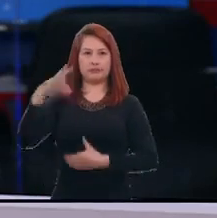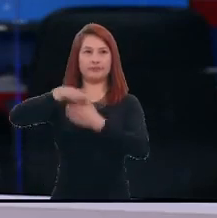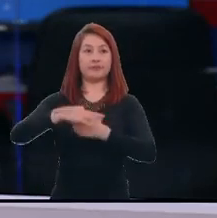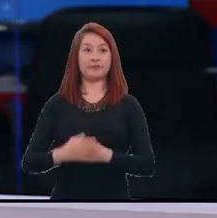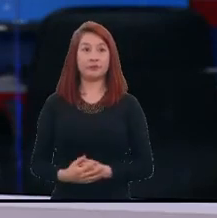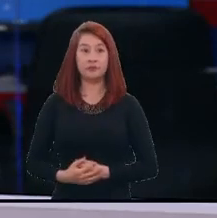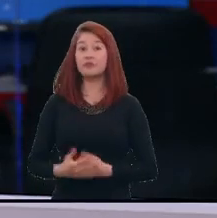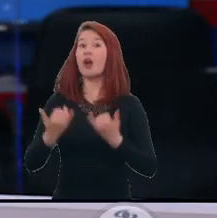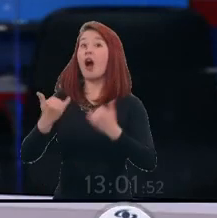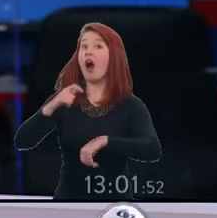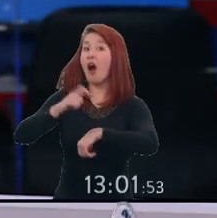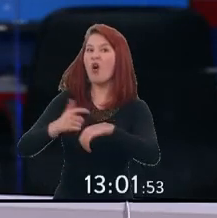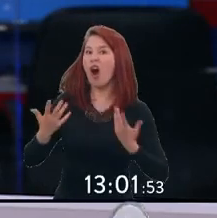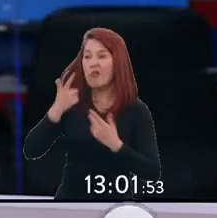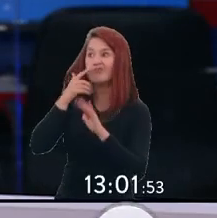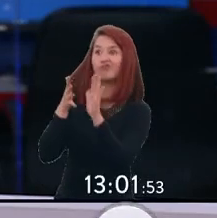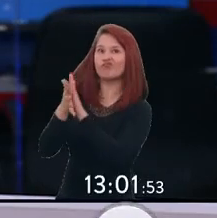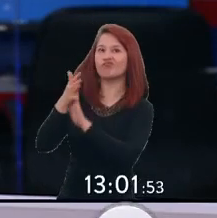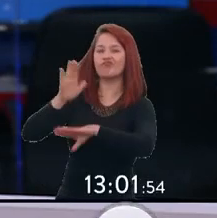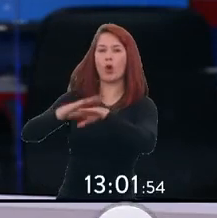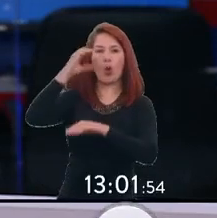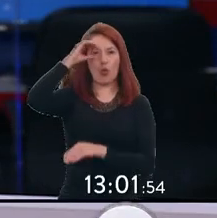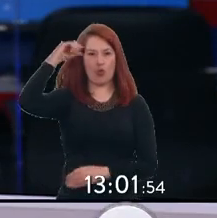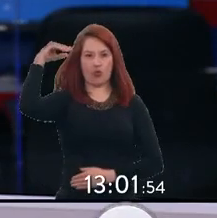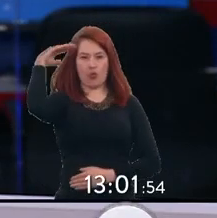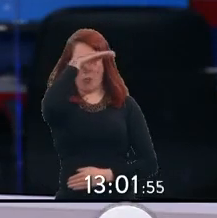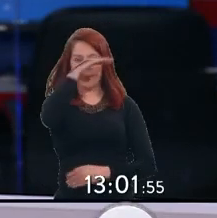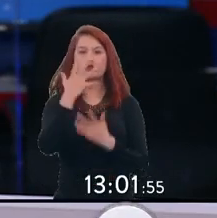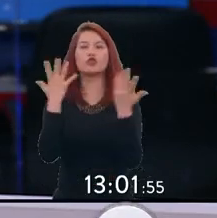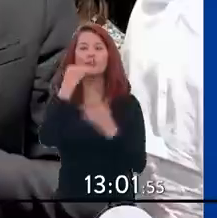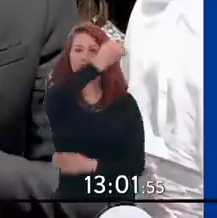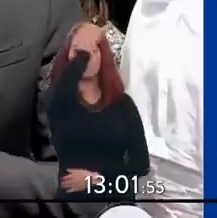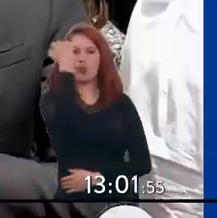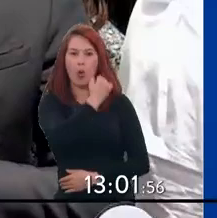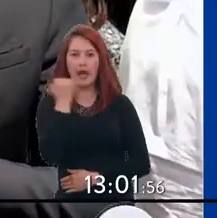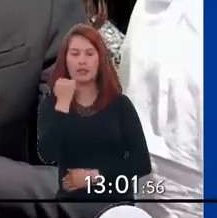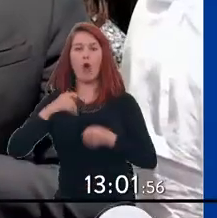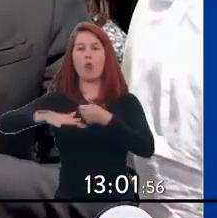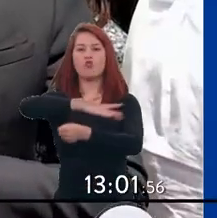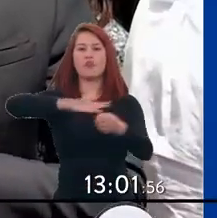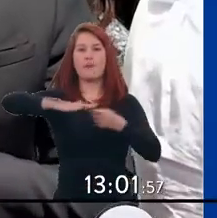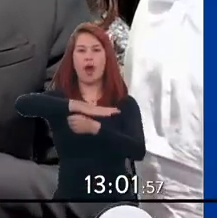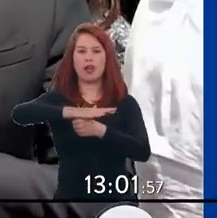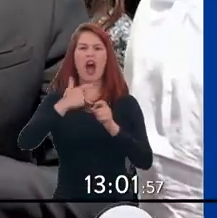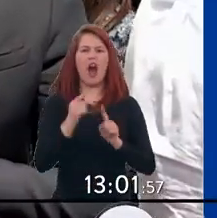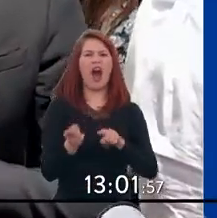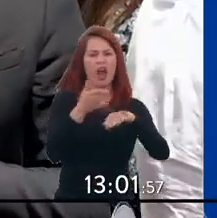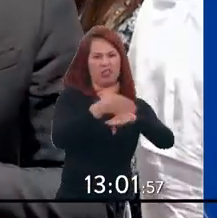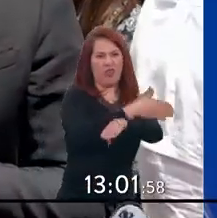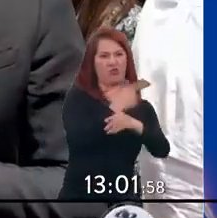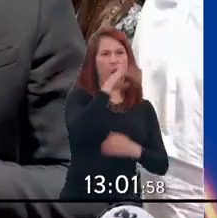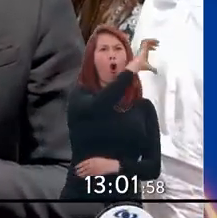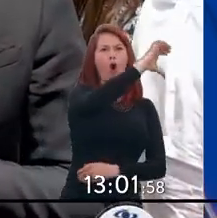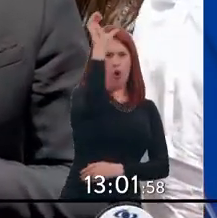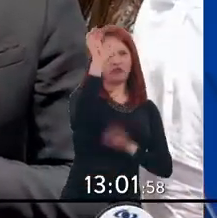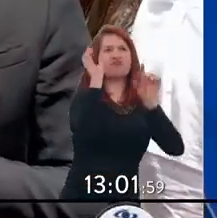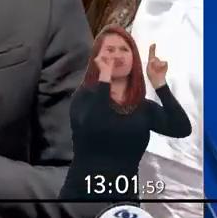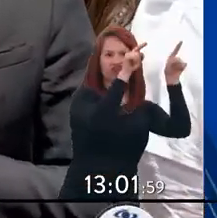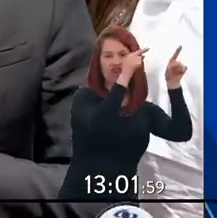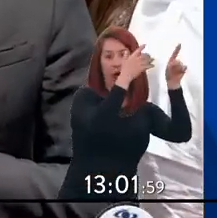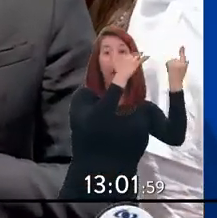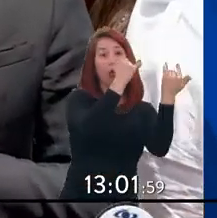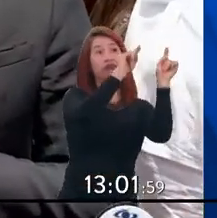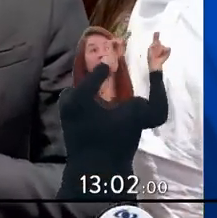A esta hora, Gustavo Petro adelanta su agenda en el municipio de Soacha, en Cundinamarca, luego de su paso por la costa. Carlos Reyes, ¿qué ha dicho el candidato del